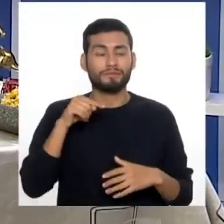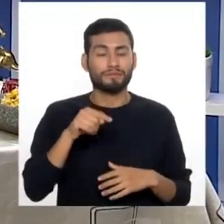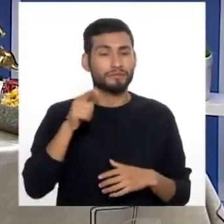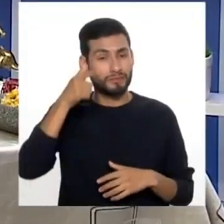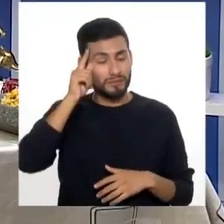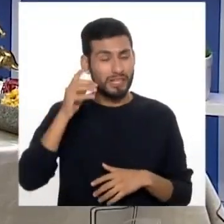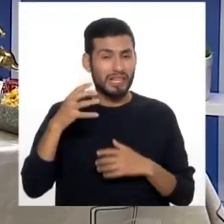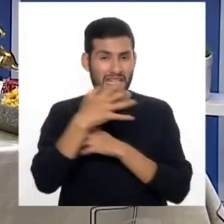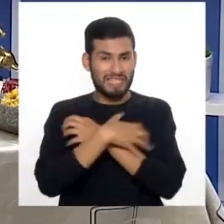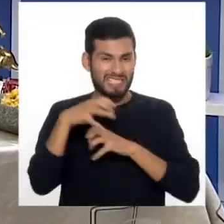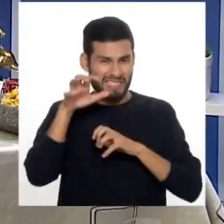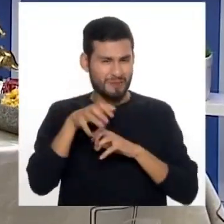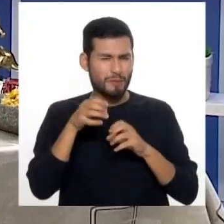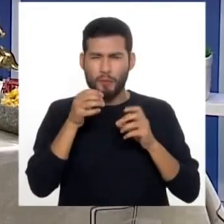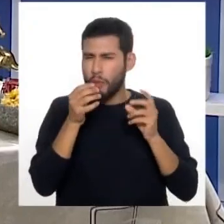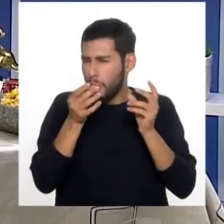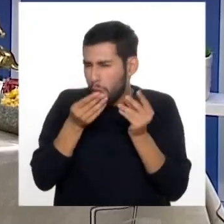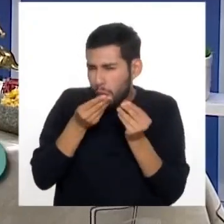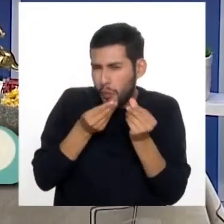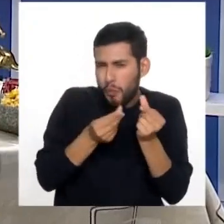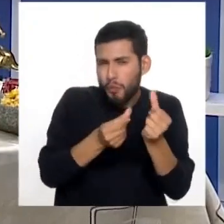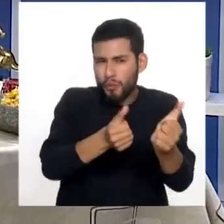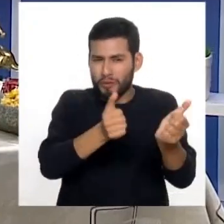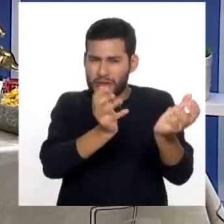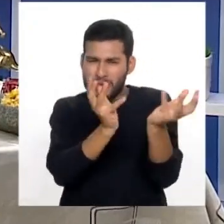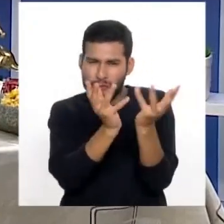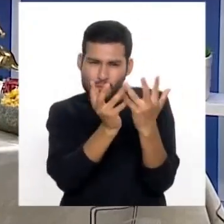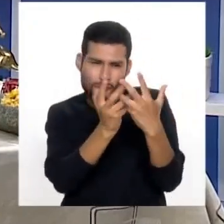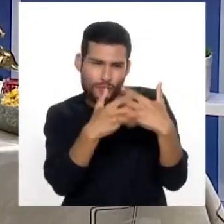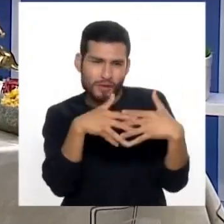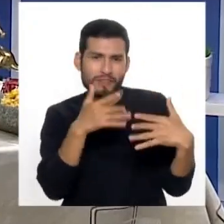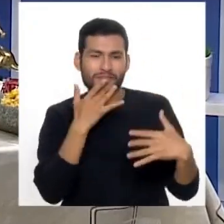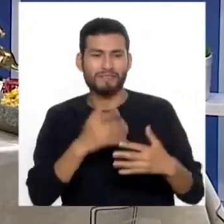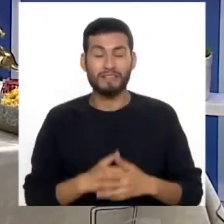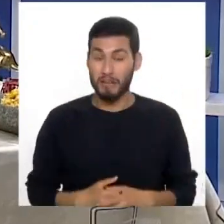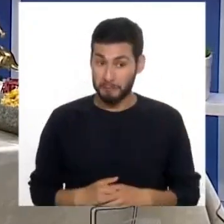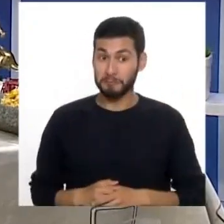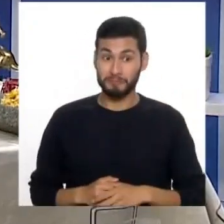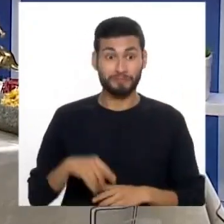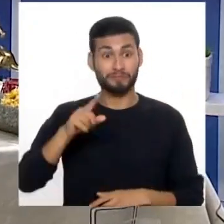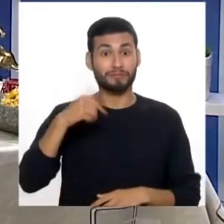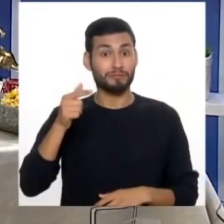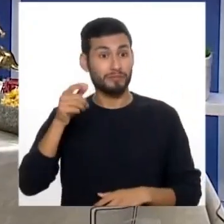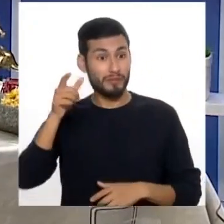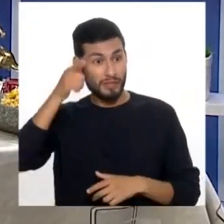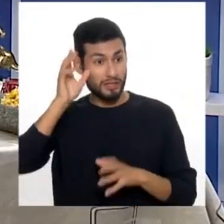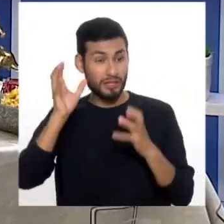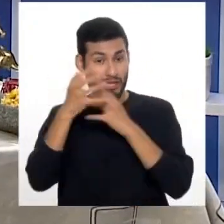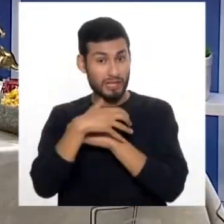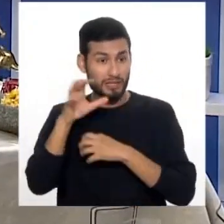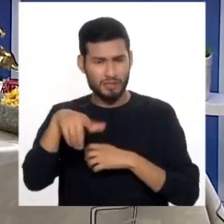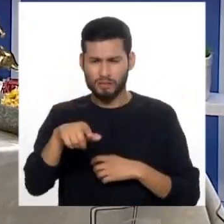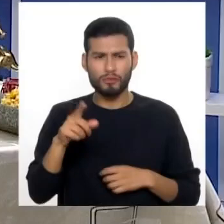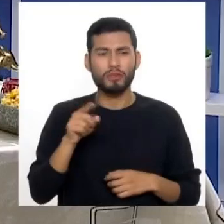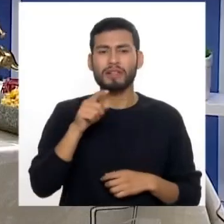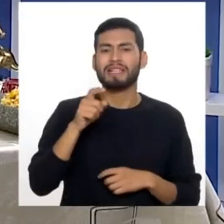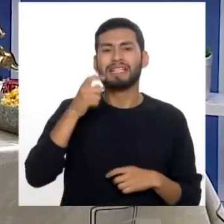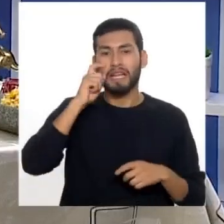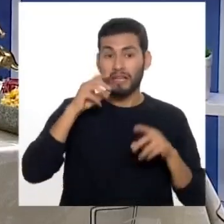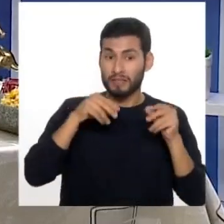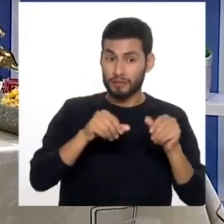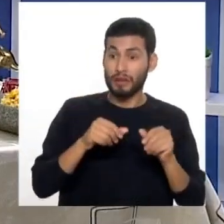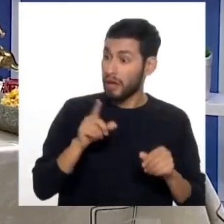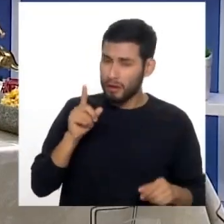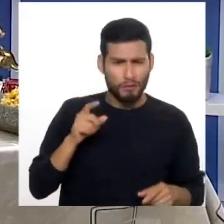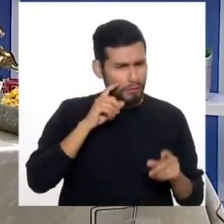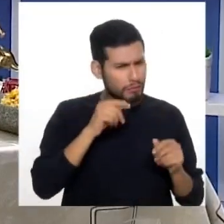tigre muy sutil. Sabores equilibrados. Suavecito. Equilibrados. Acá también tenemos presente. Leche de tigre, es lo mismo. Exacto, ahí tenemos un cevichito. Un